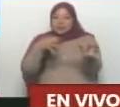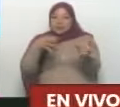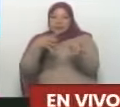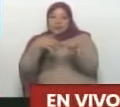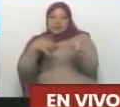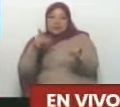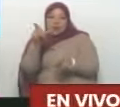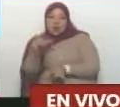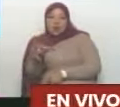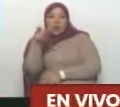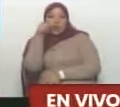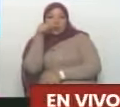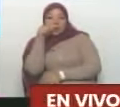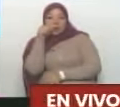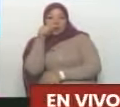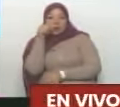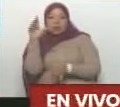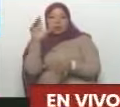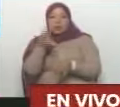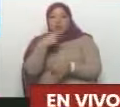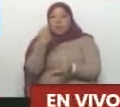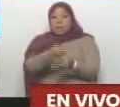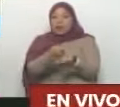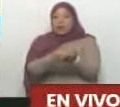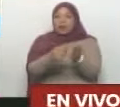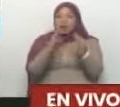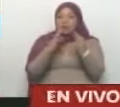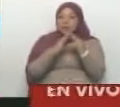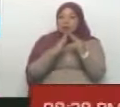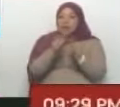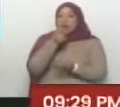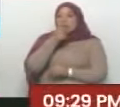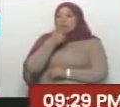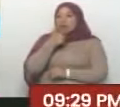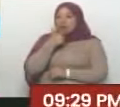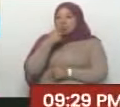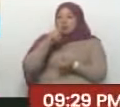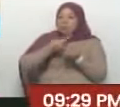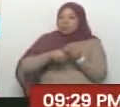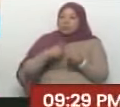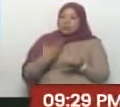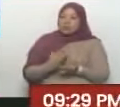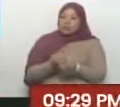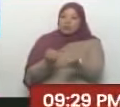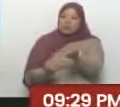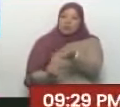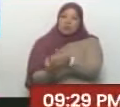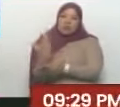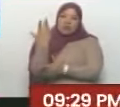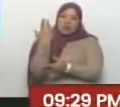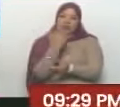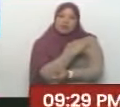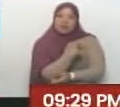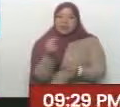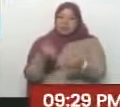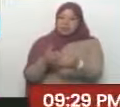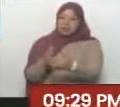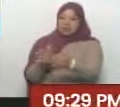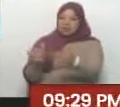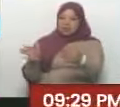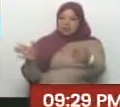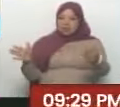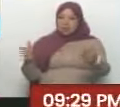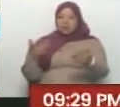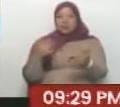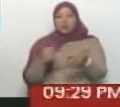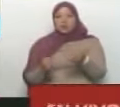Figueredo. Quiero comprar para ti una casa bella que tenga rosas y claveles al